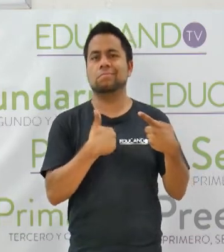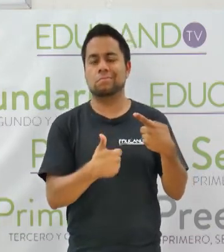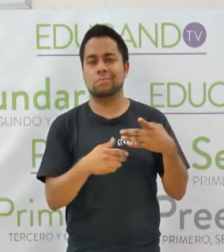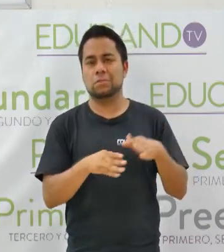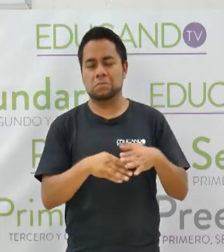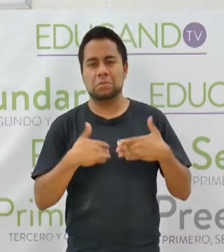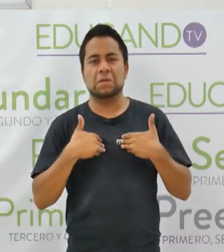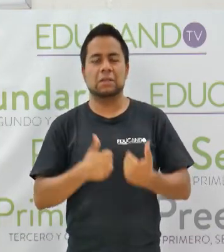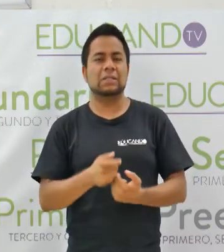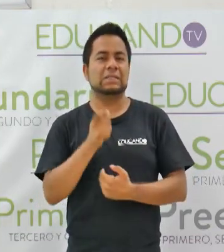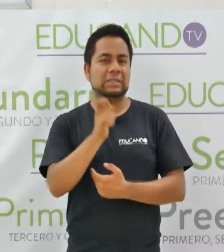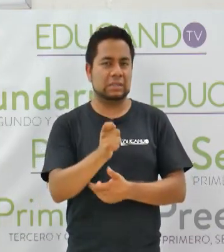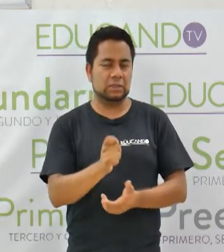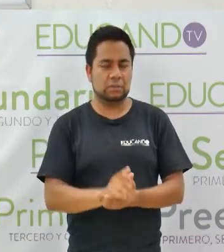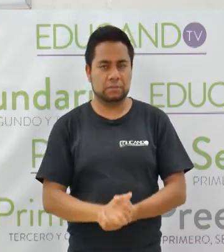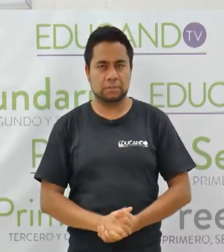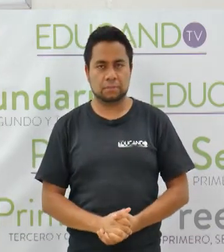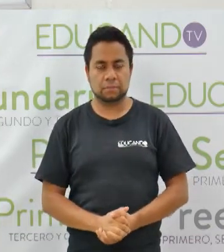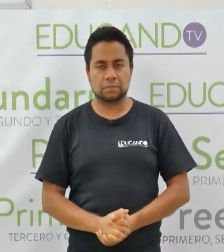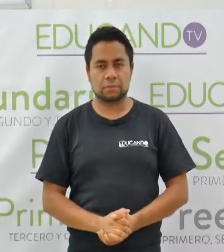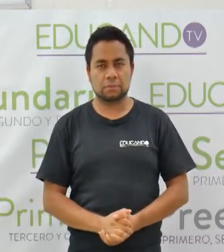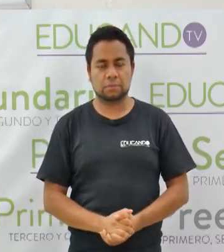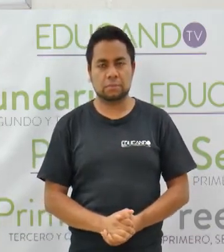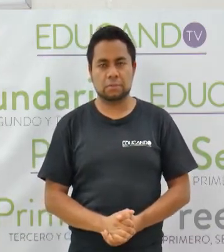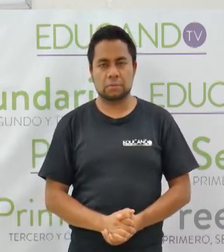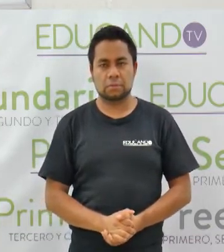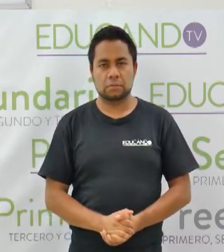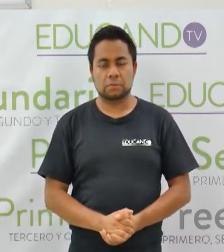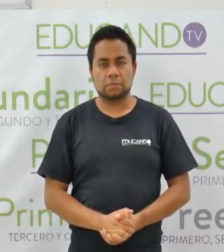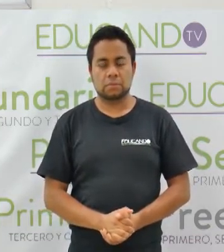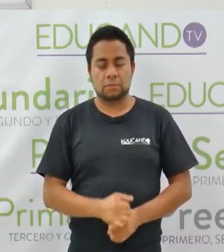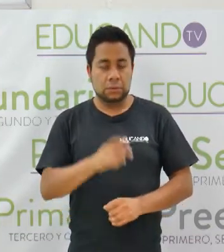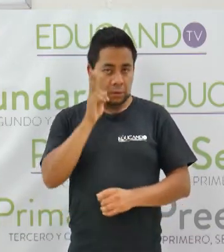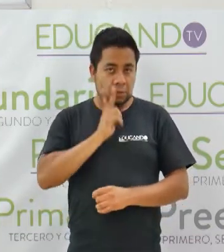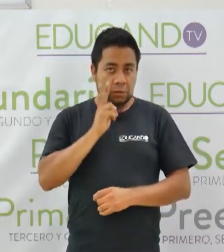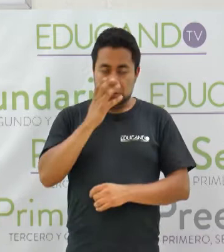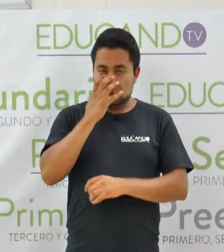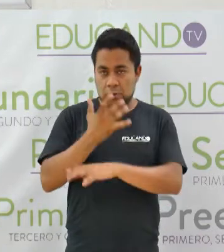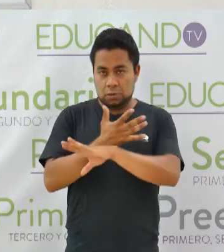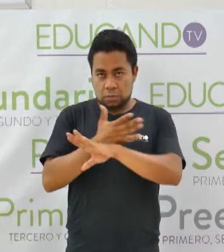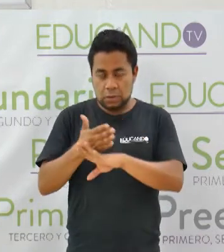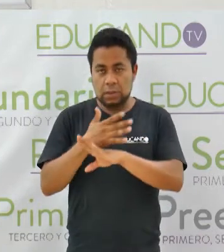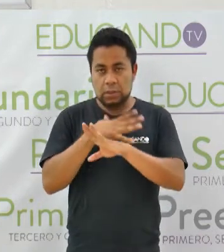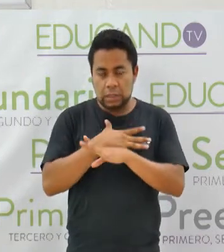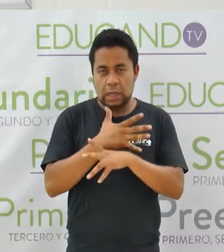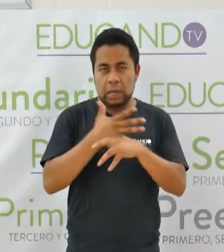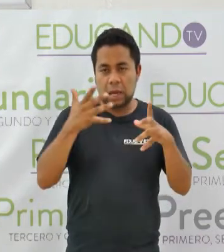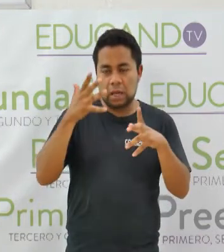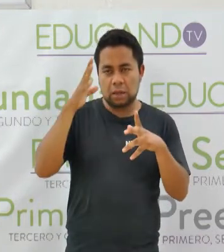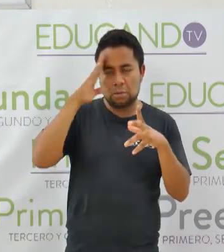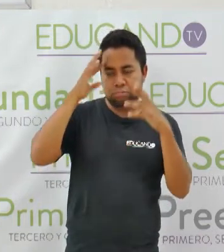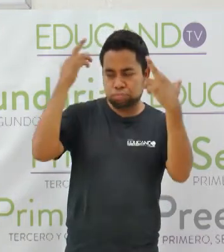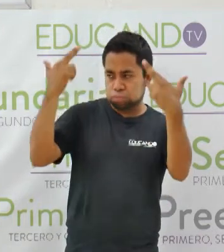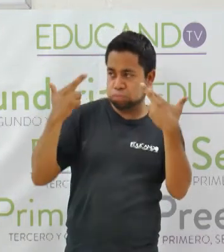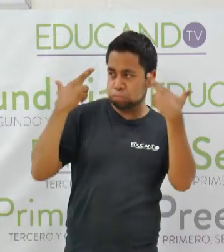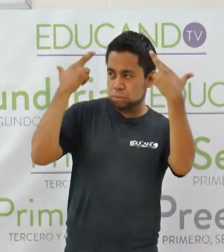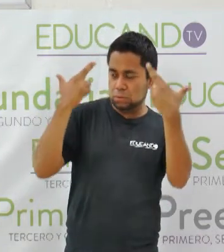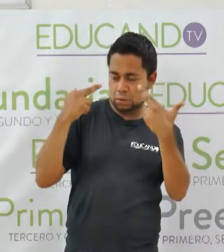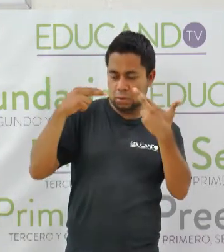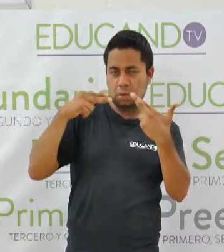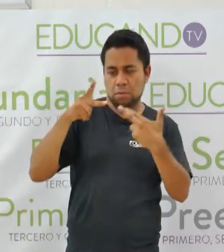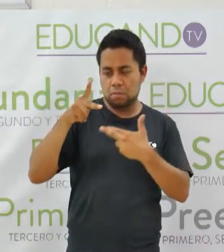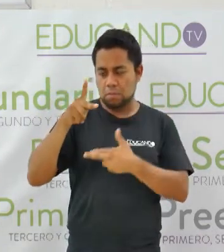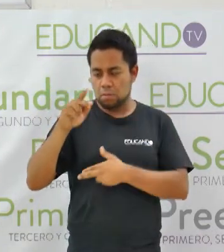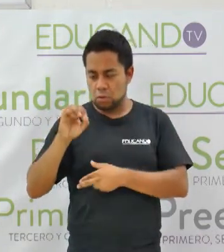tener más fácil de comprender. Vamos a ver, el oso blanco es el grandioso emperador del